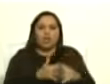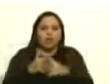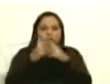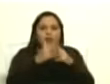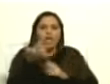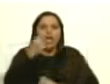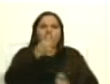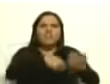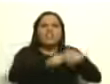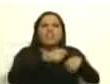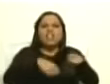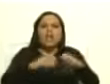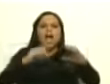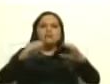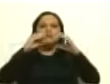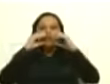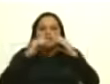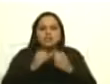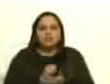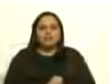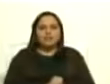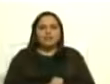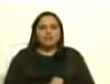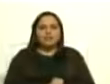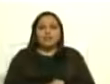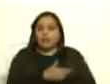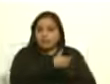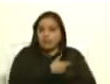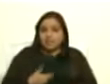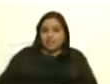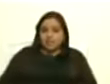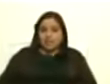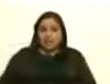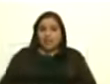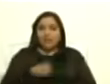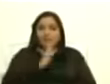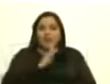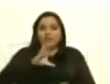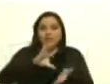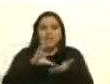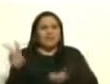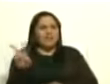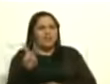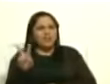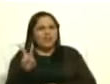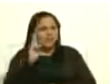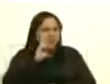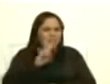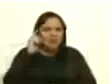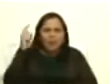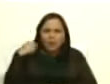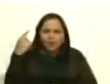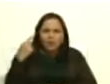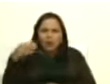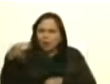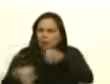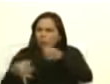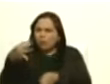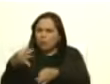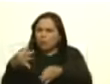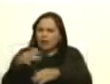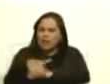venta de hamburguesas. El presidente del Banco Central de Venezuela, imagínense ustedes, y entonces el juez inglés le pregunta,